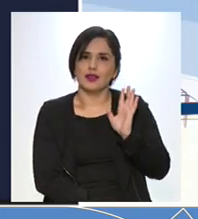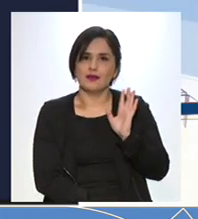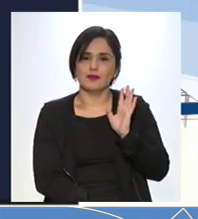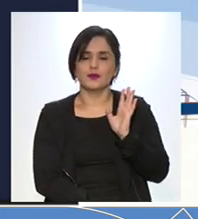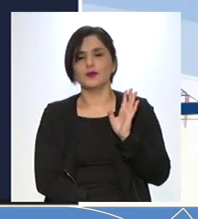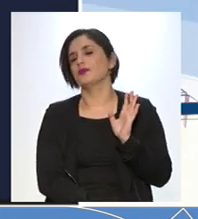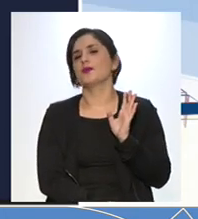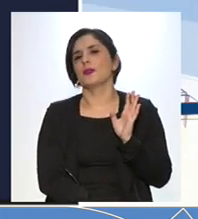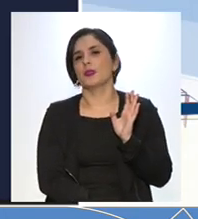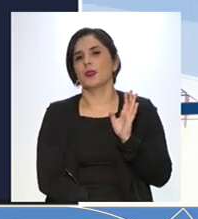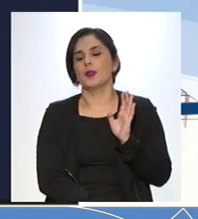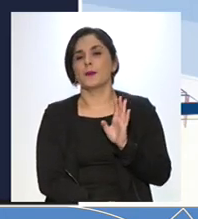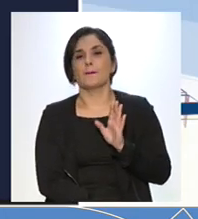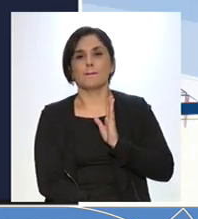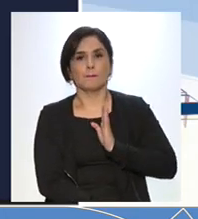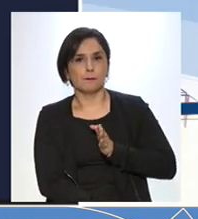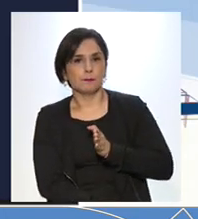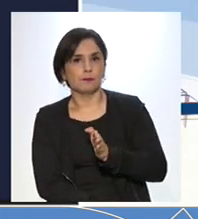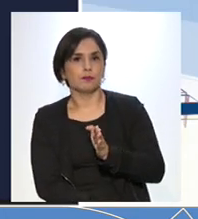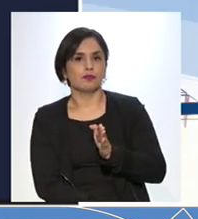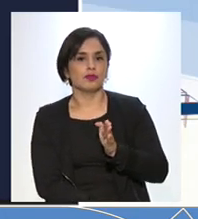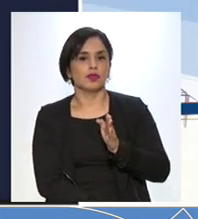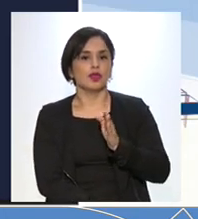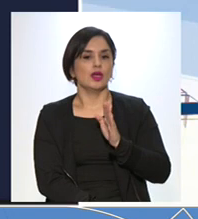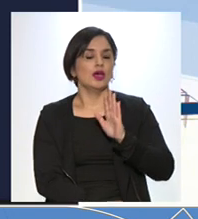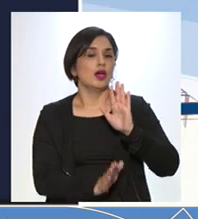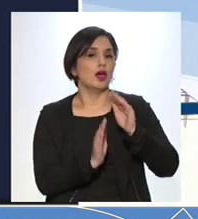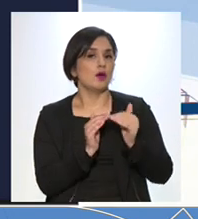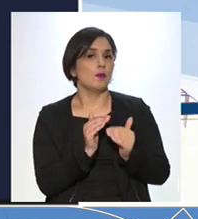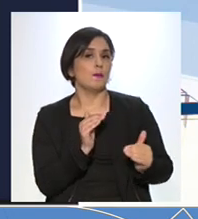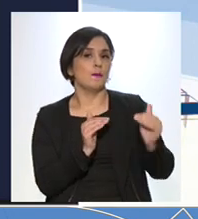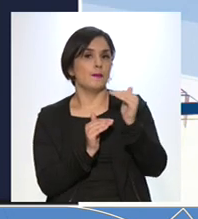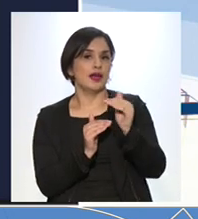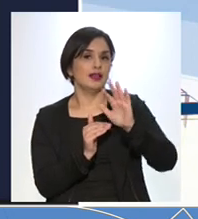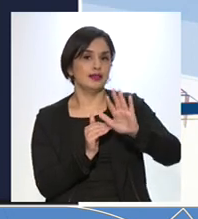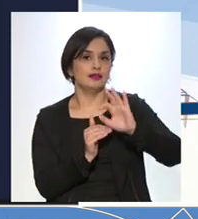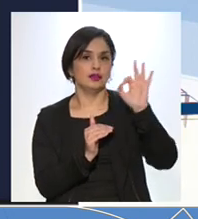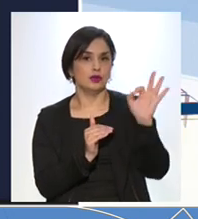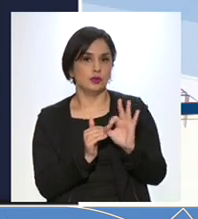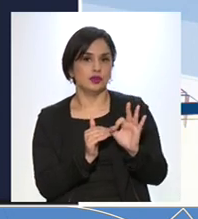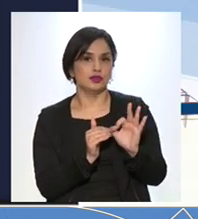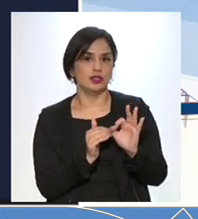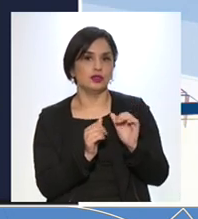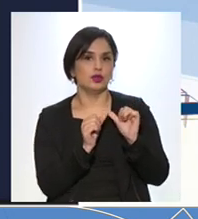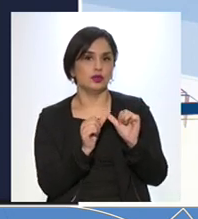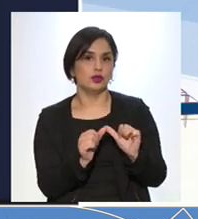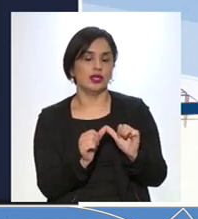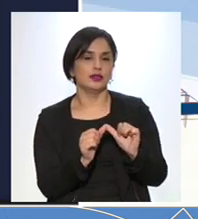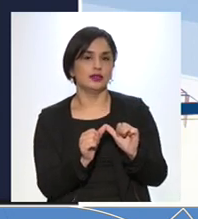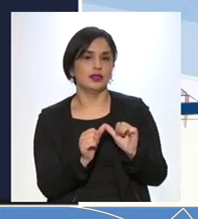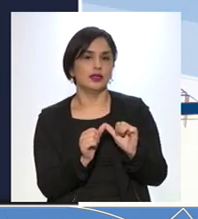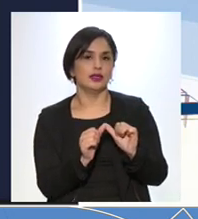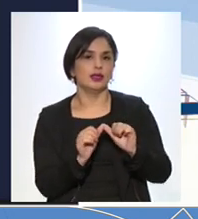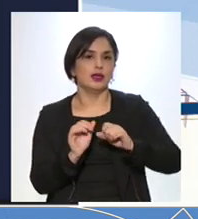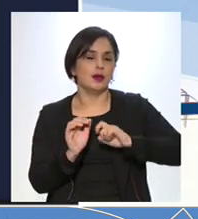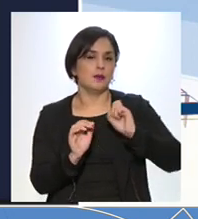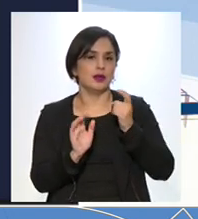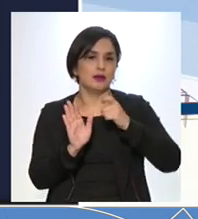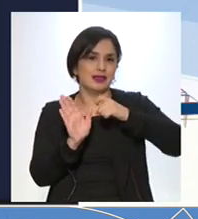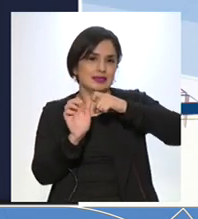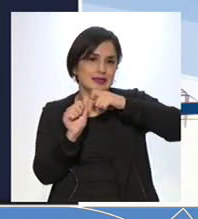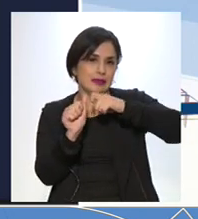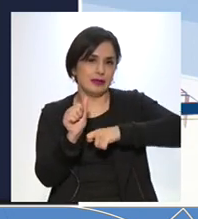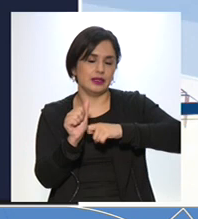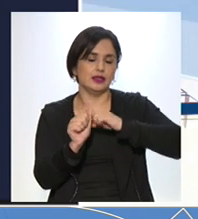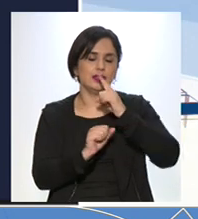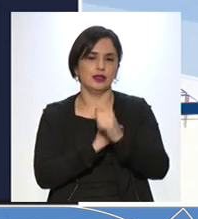junio, manteniéndose en cifras por sobre 5% durante la primera mitad de 2022. La desaceleración de la demanda generada